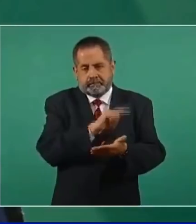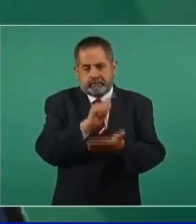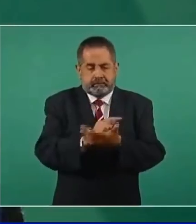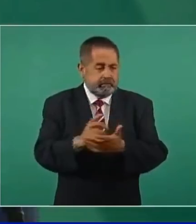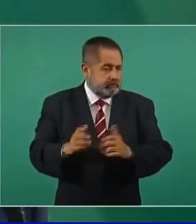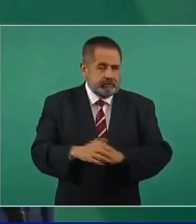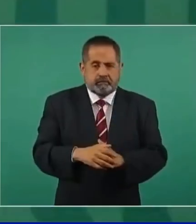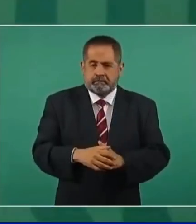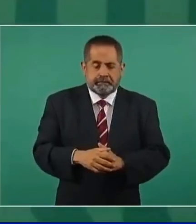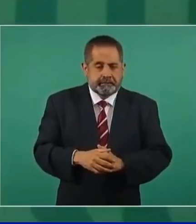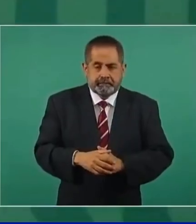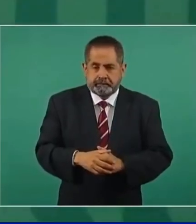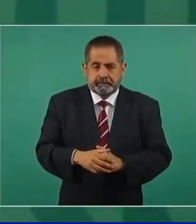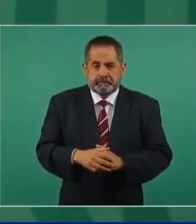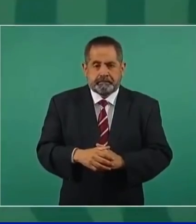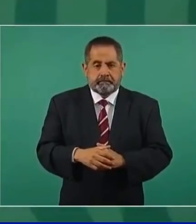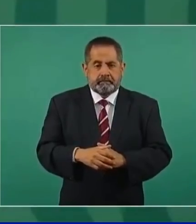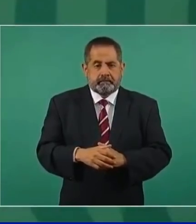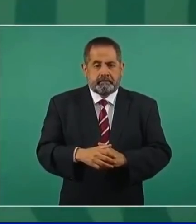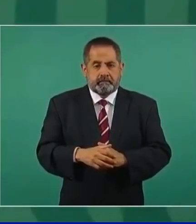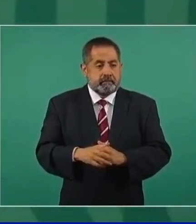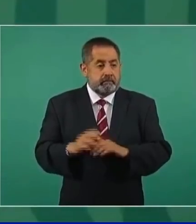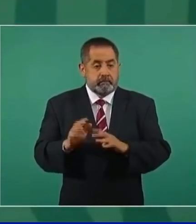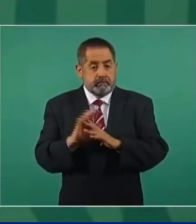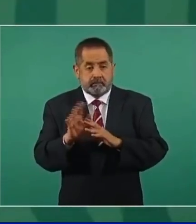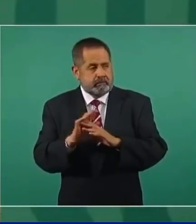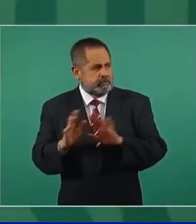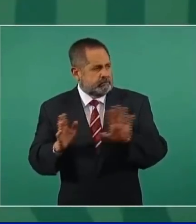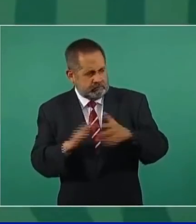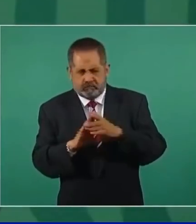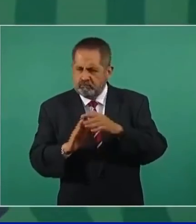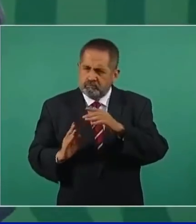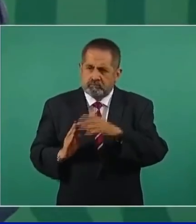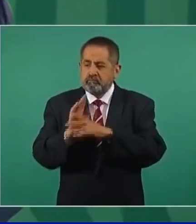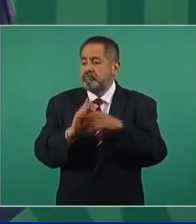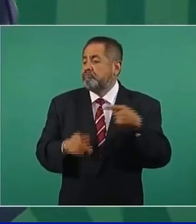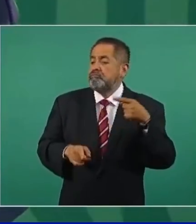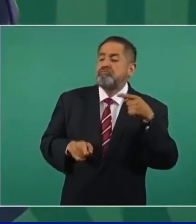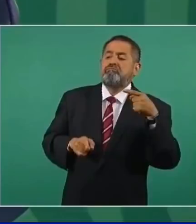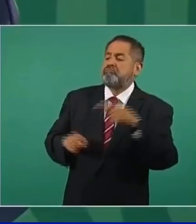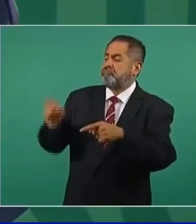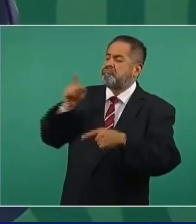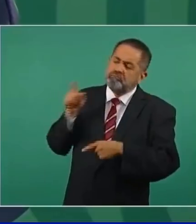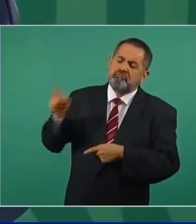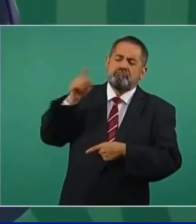Si no, los acusan de monopolio,